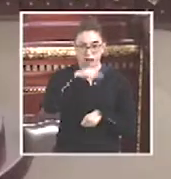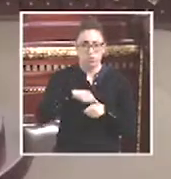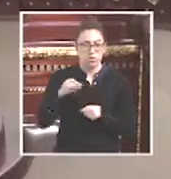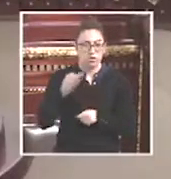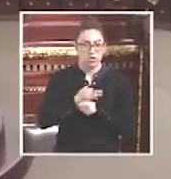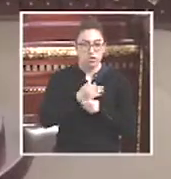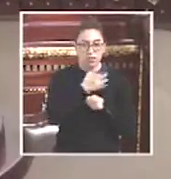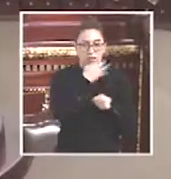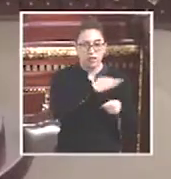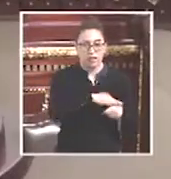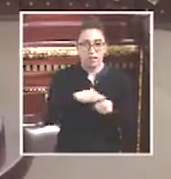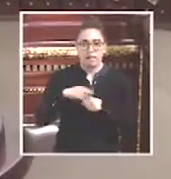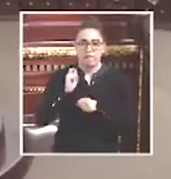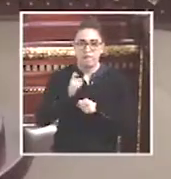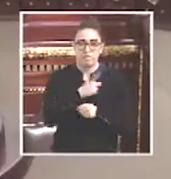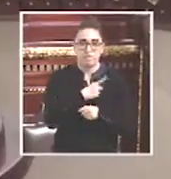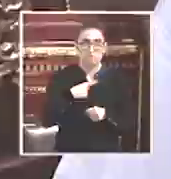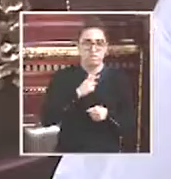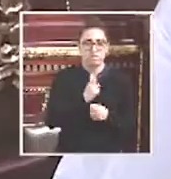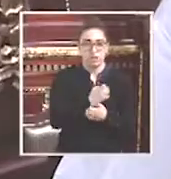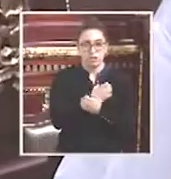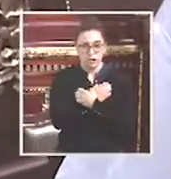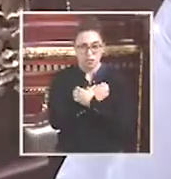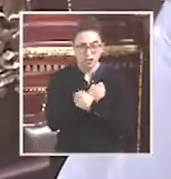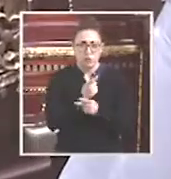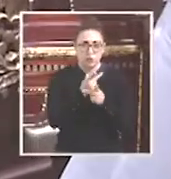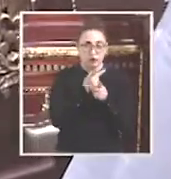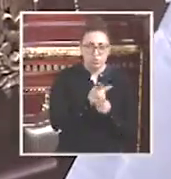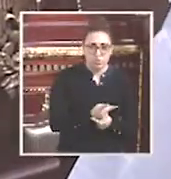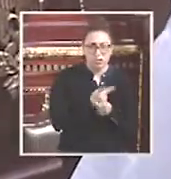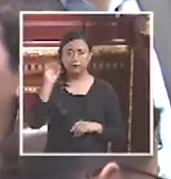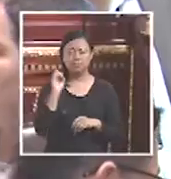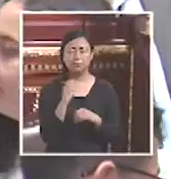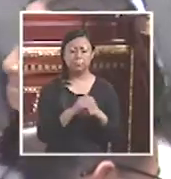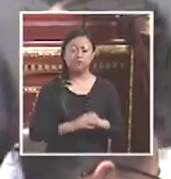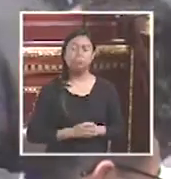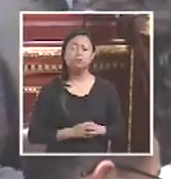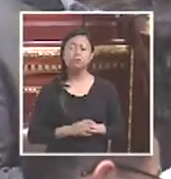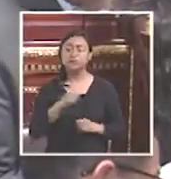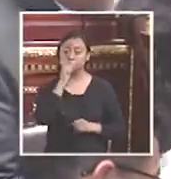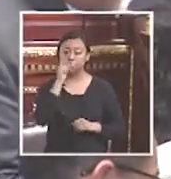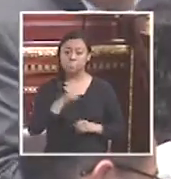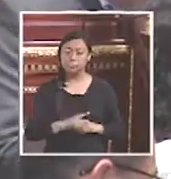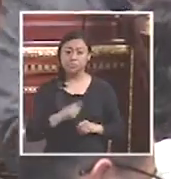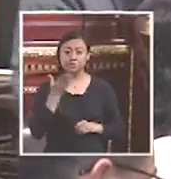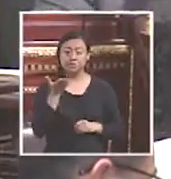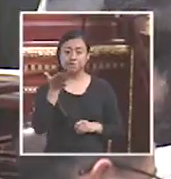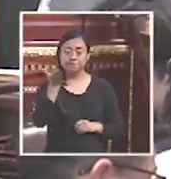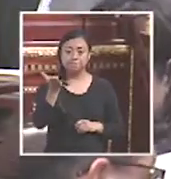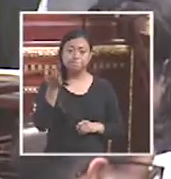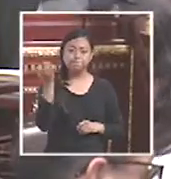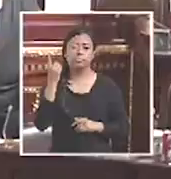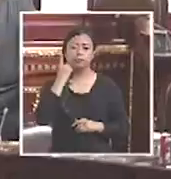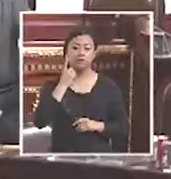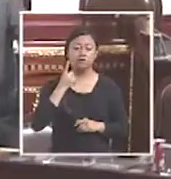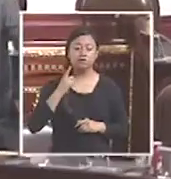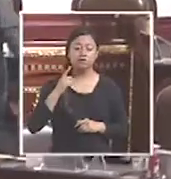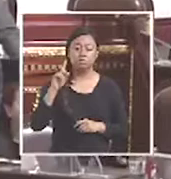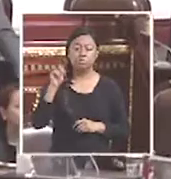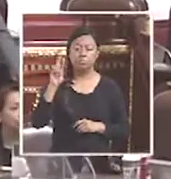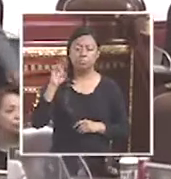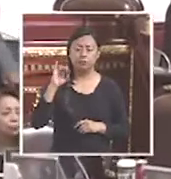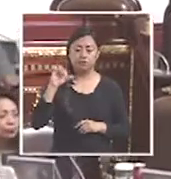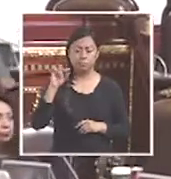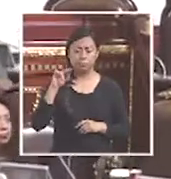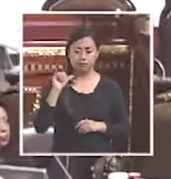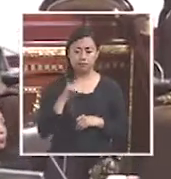sentencia emitida por la Suprema Corte de Justicia de la Nación, que establece que basta con que una mujer acuda y presente por escrito bajo protesta de